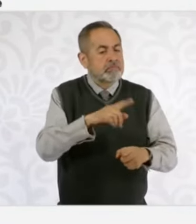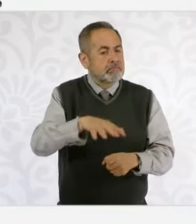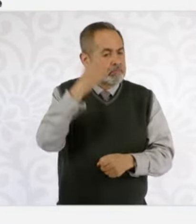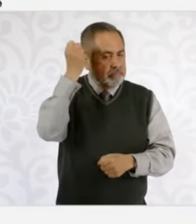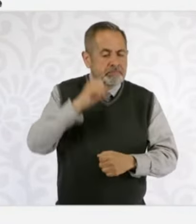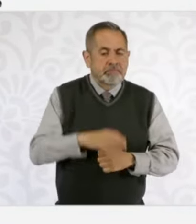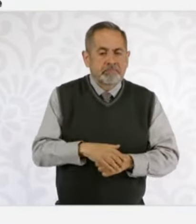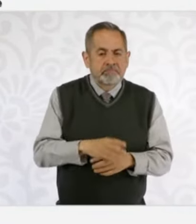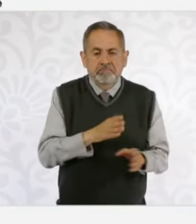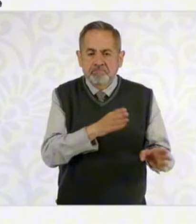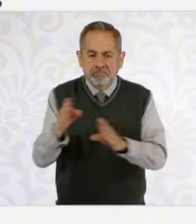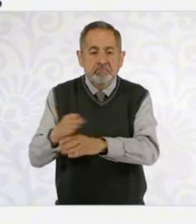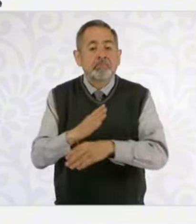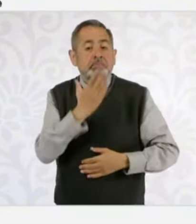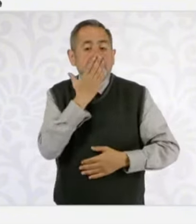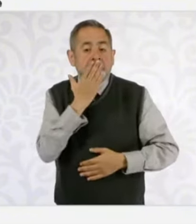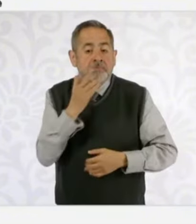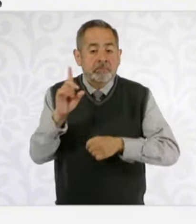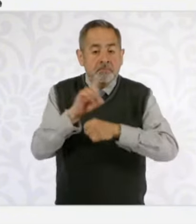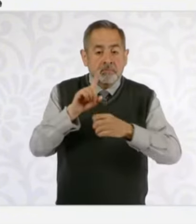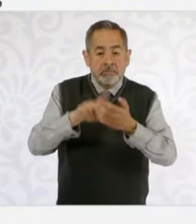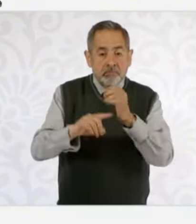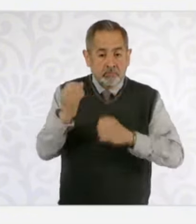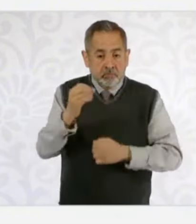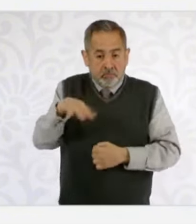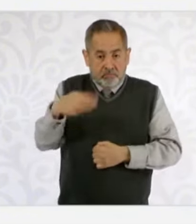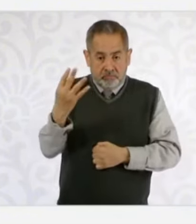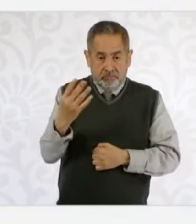En Sonora, el 14 de octubre,